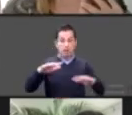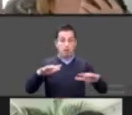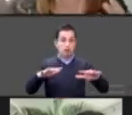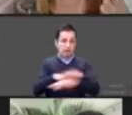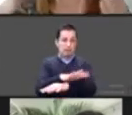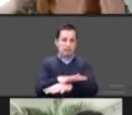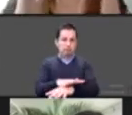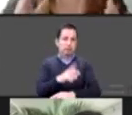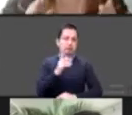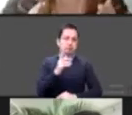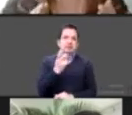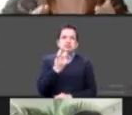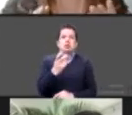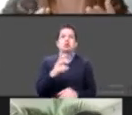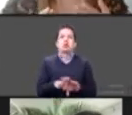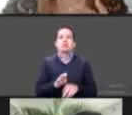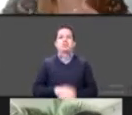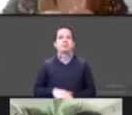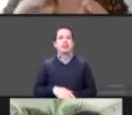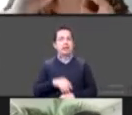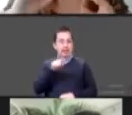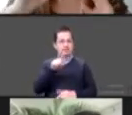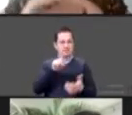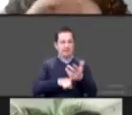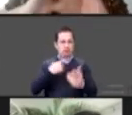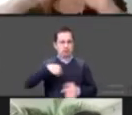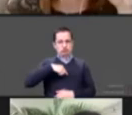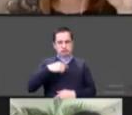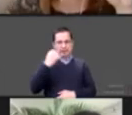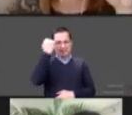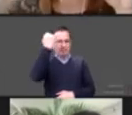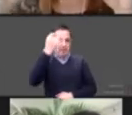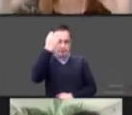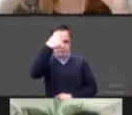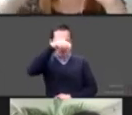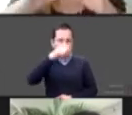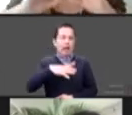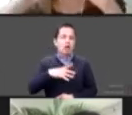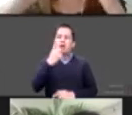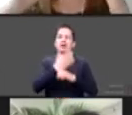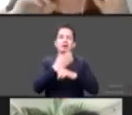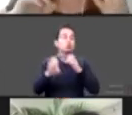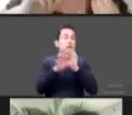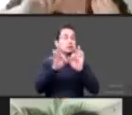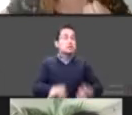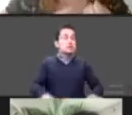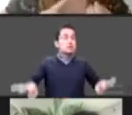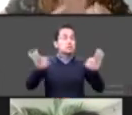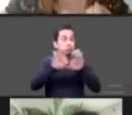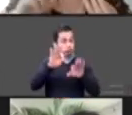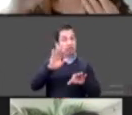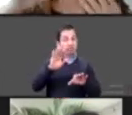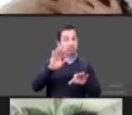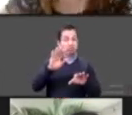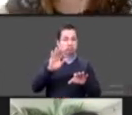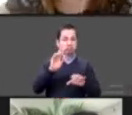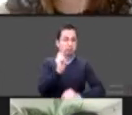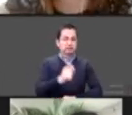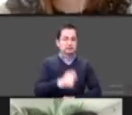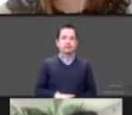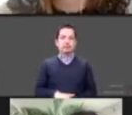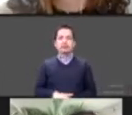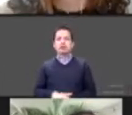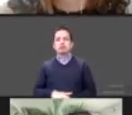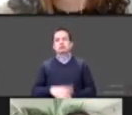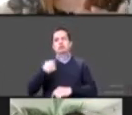pandemia o sin pandemia, un punto fundamental. Creemos que están los jóvenes y a ellos se les pueden ofrecer y se les ofrecen,